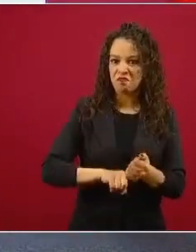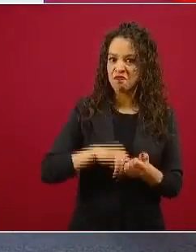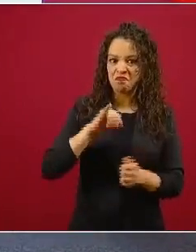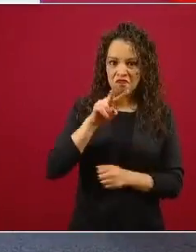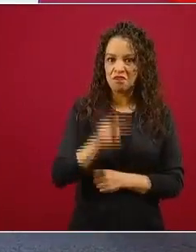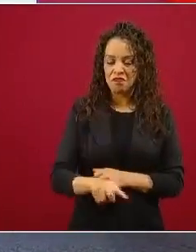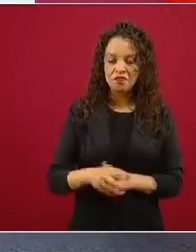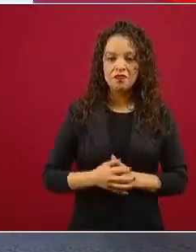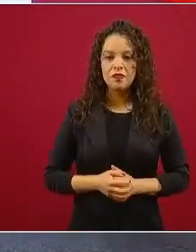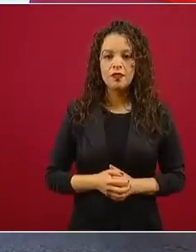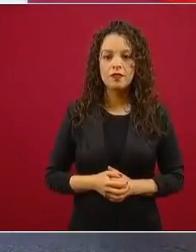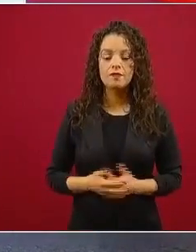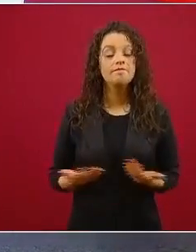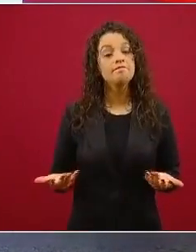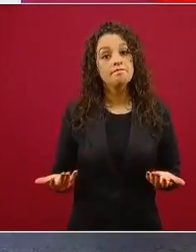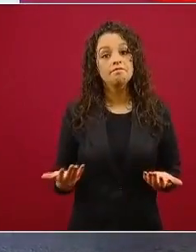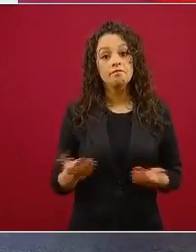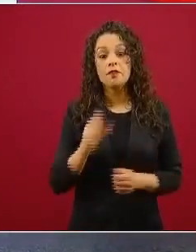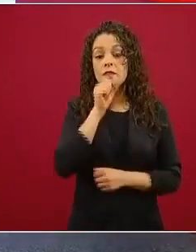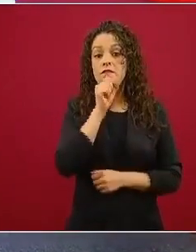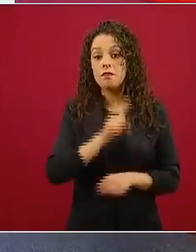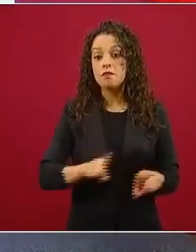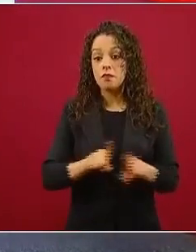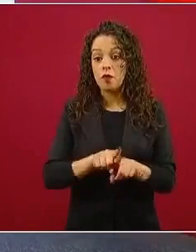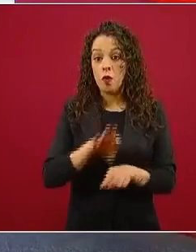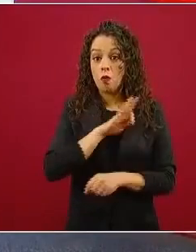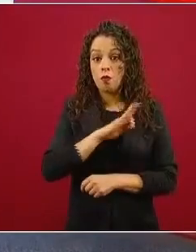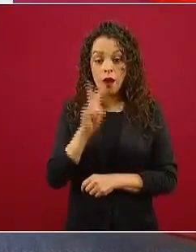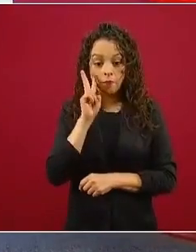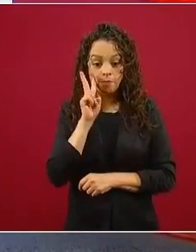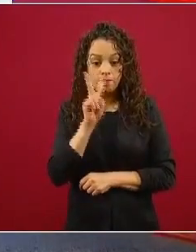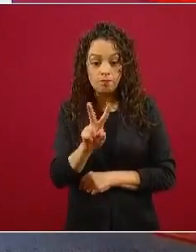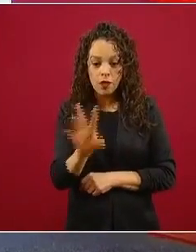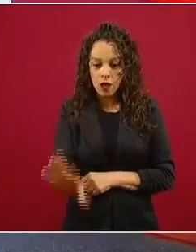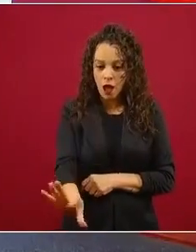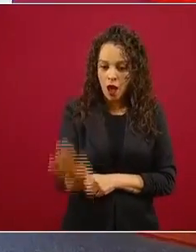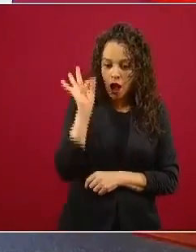también podríamos obtener algo,